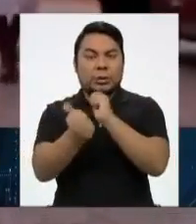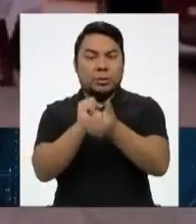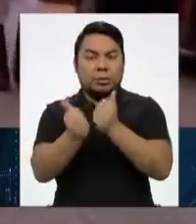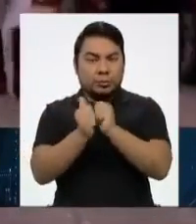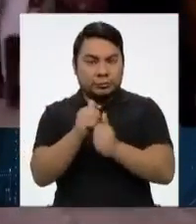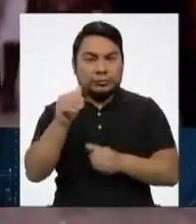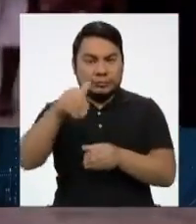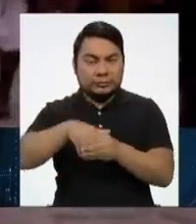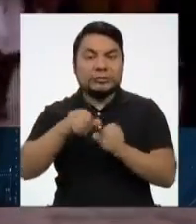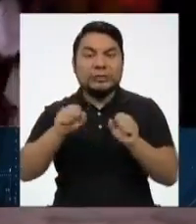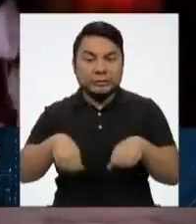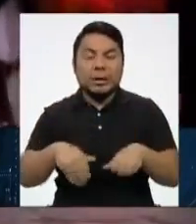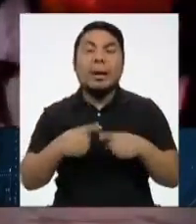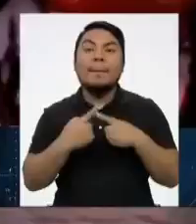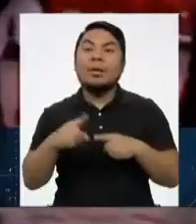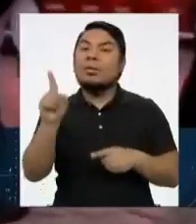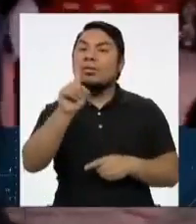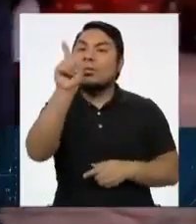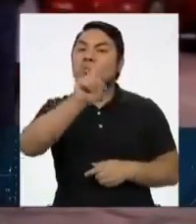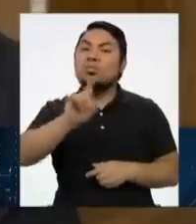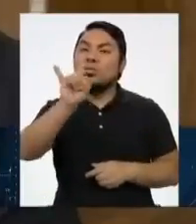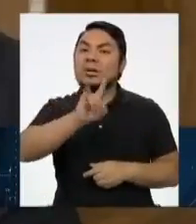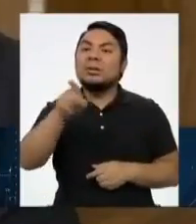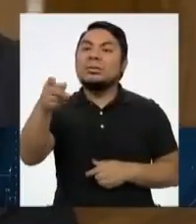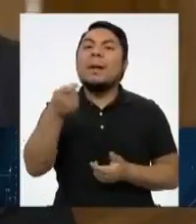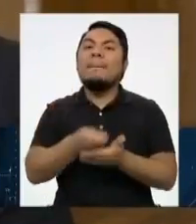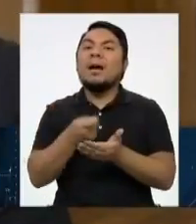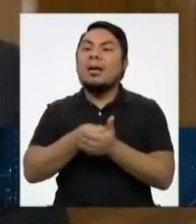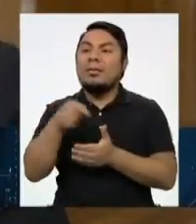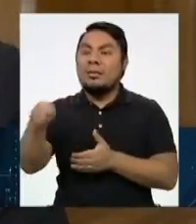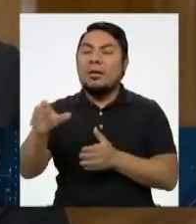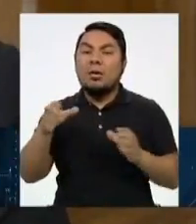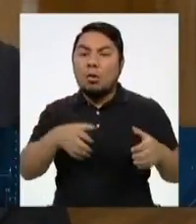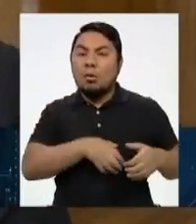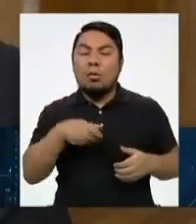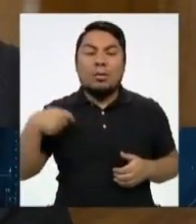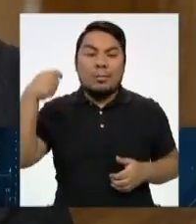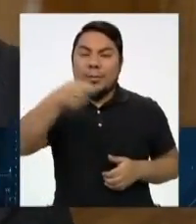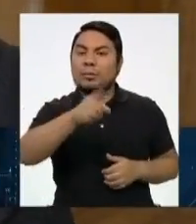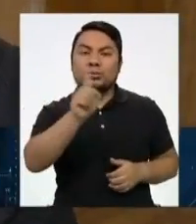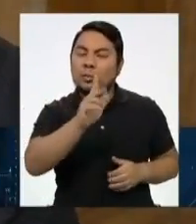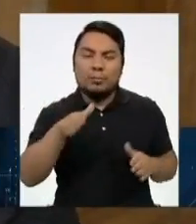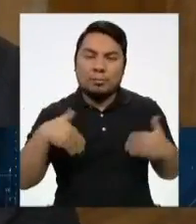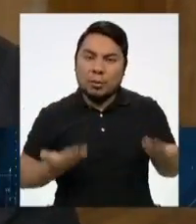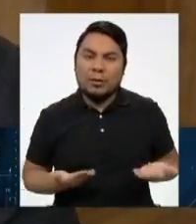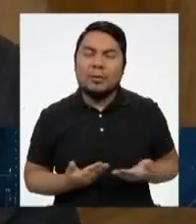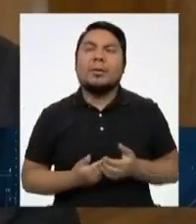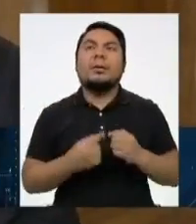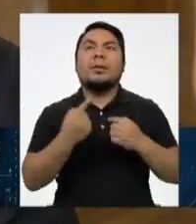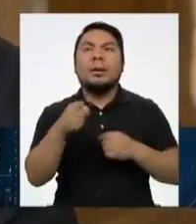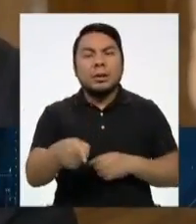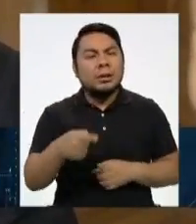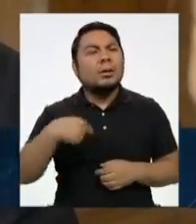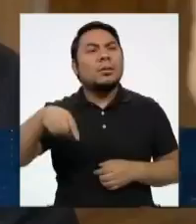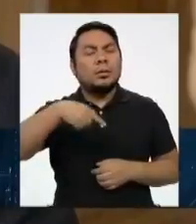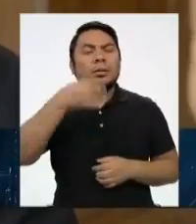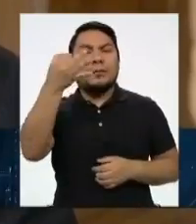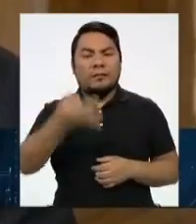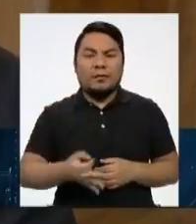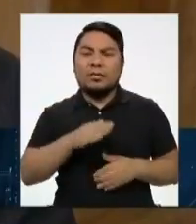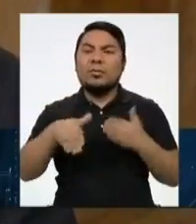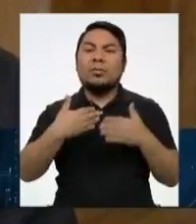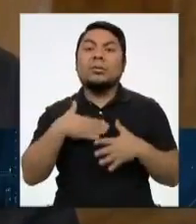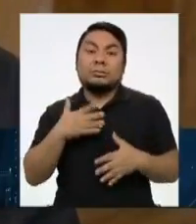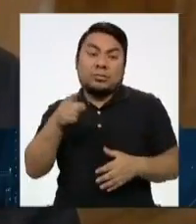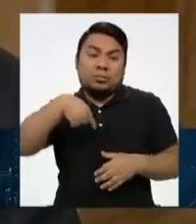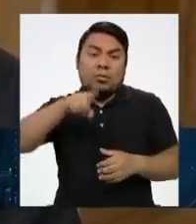campaña electoral siempre que no utilicen recursos públicos. Me parece razonable la decisión que han tomado porque nosotros definitivamente estamos